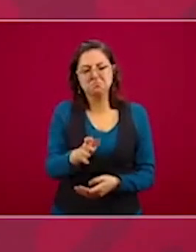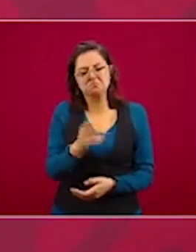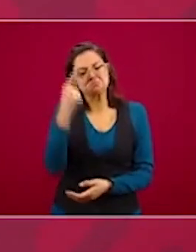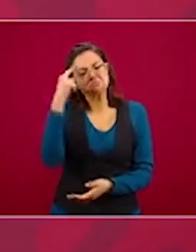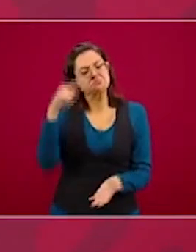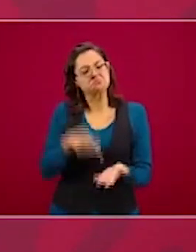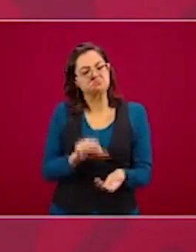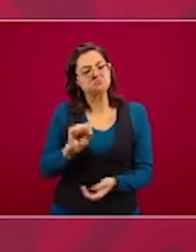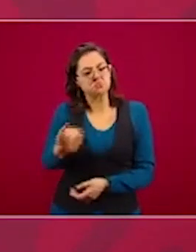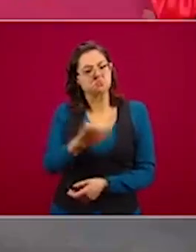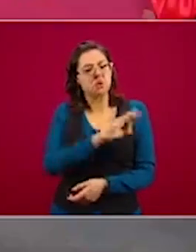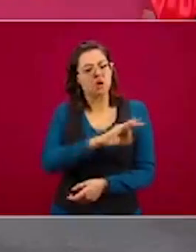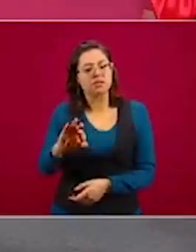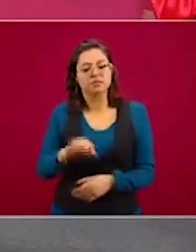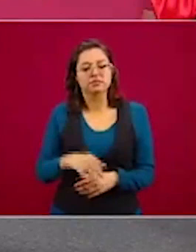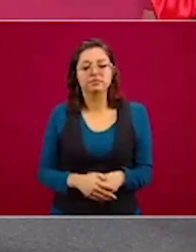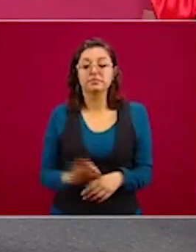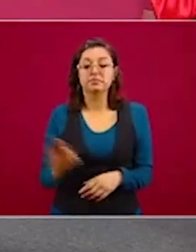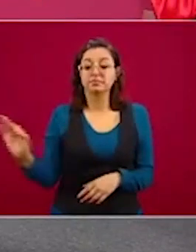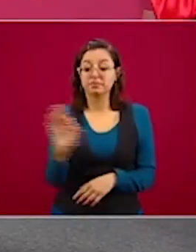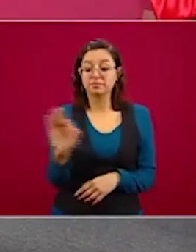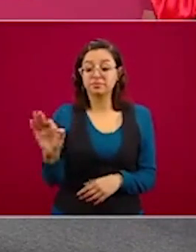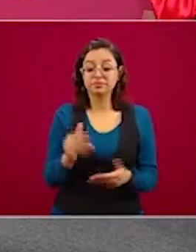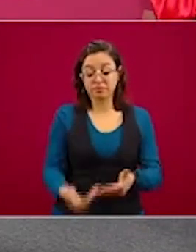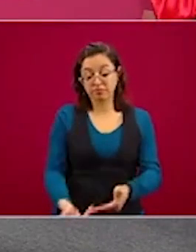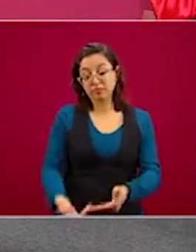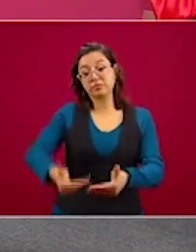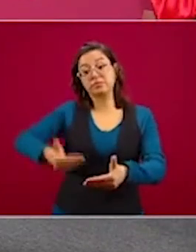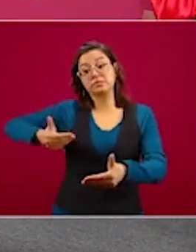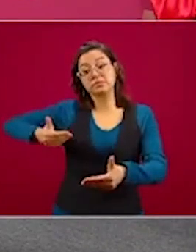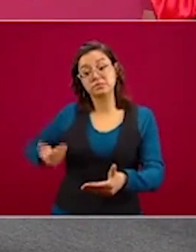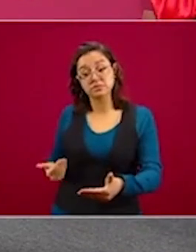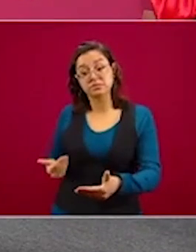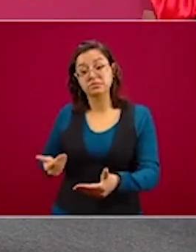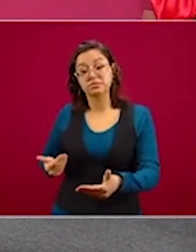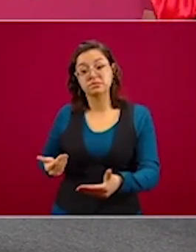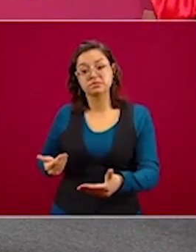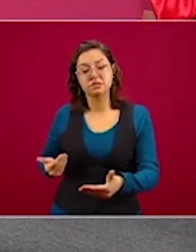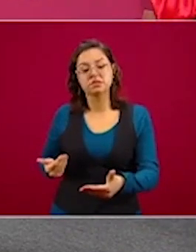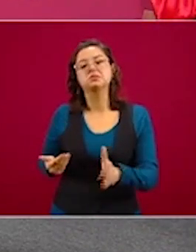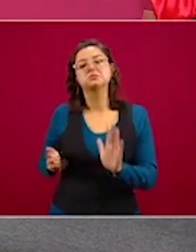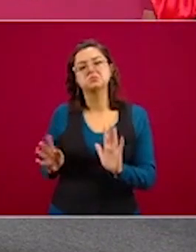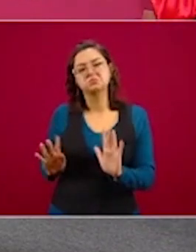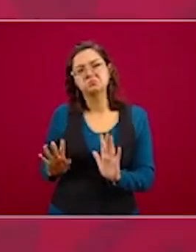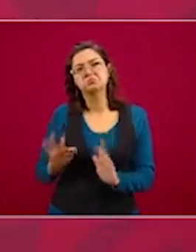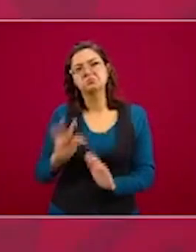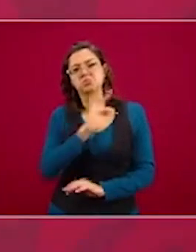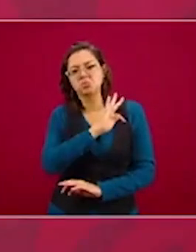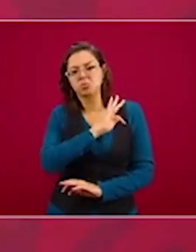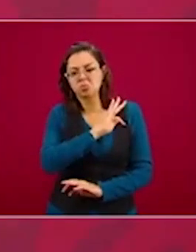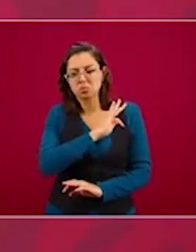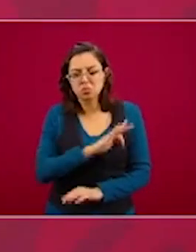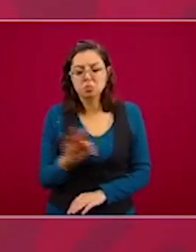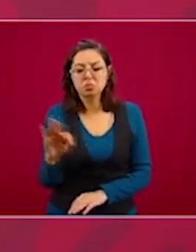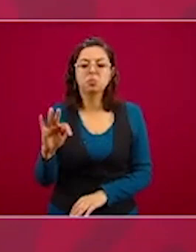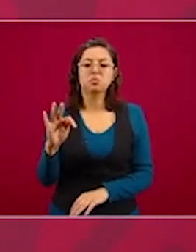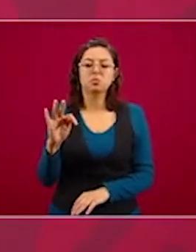Incluso ya desde antes, pienso, podríamos tener